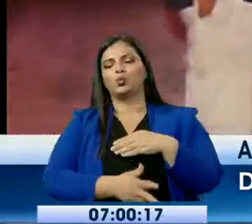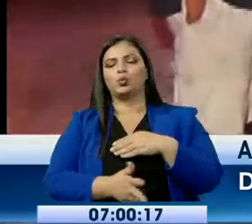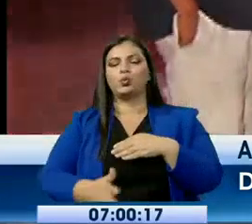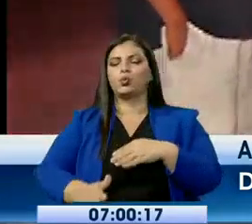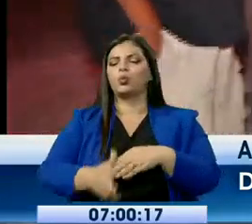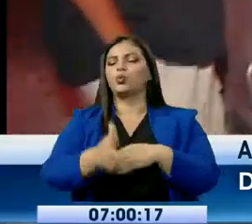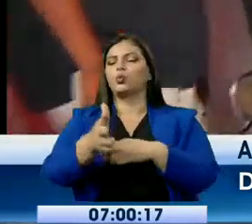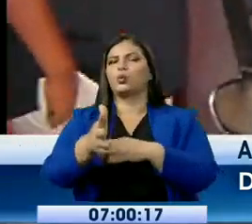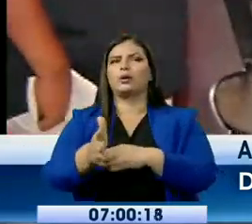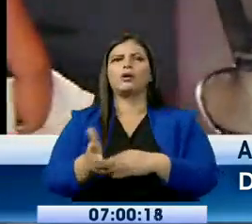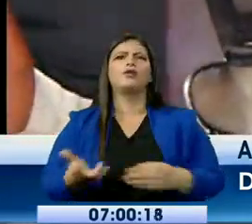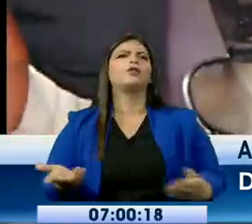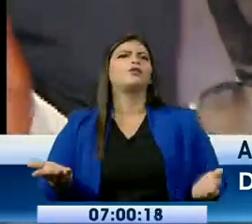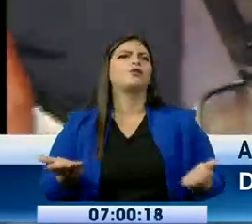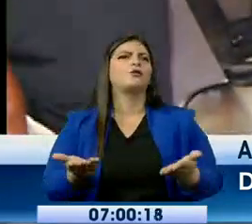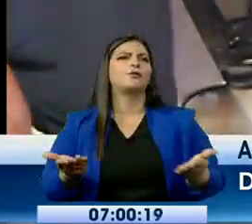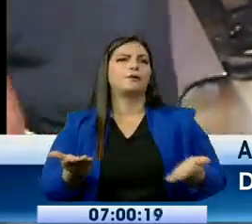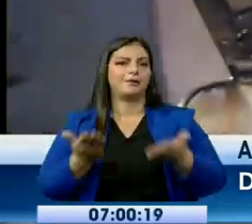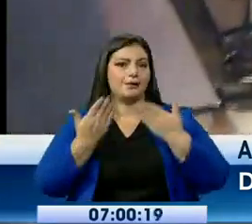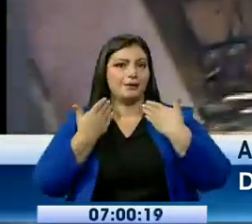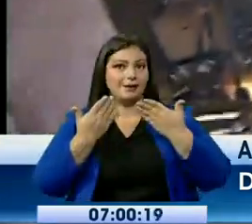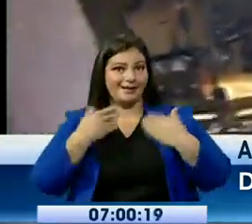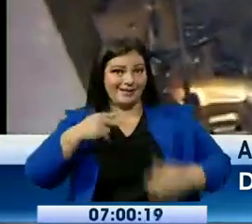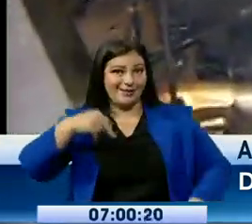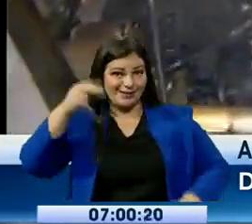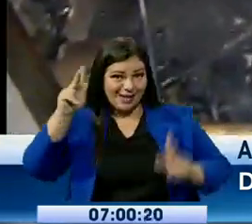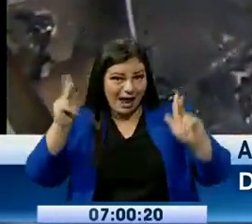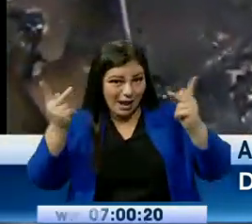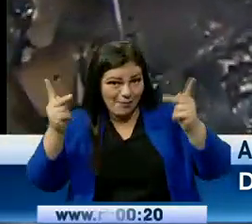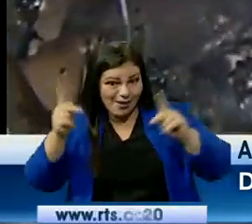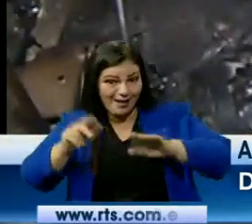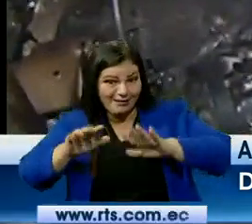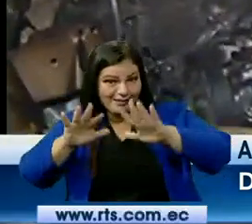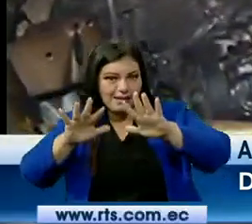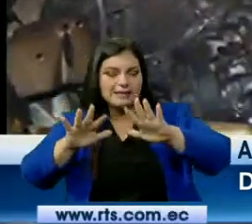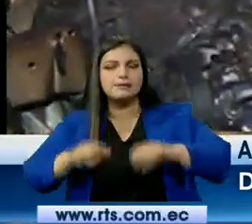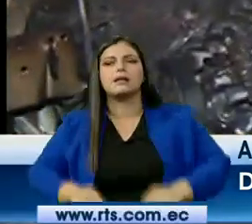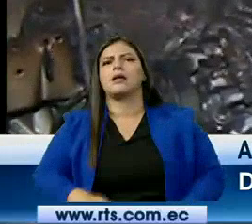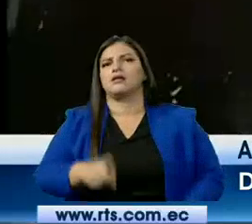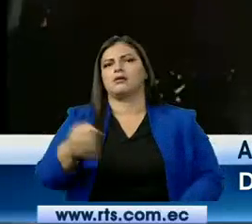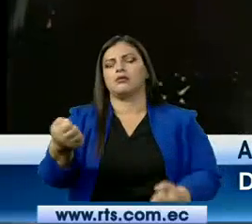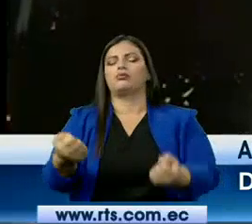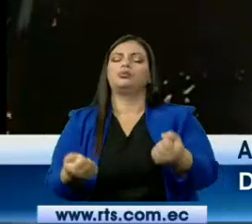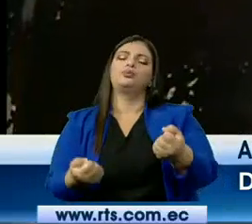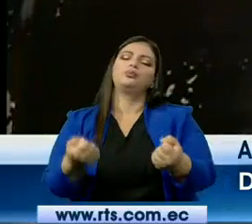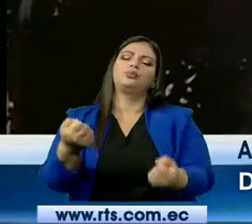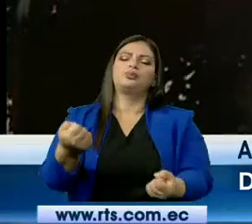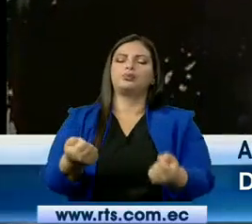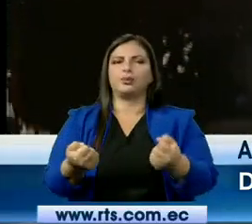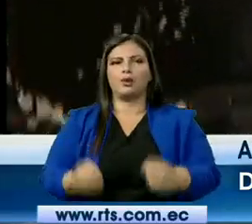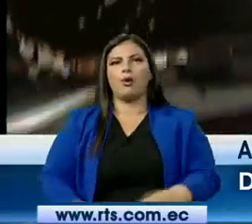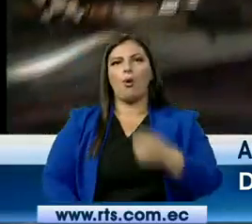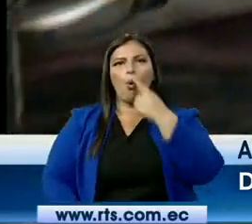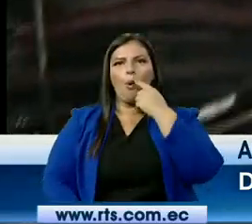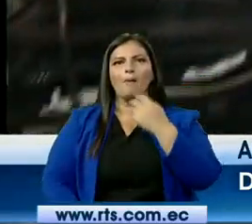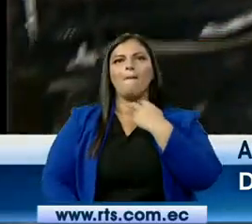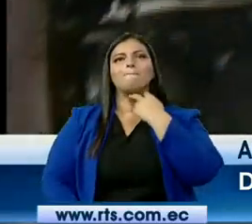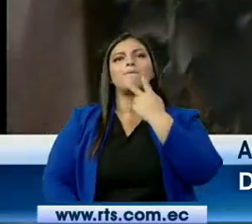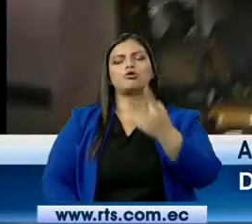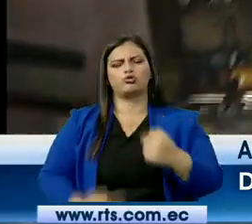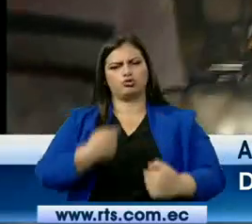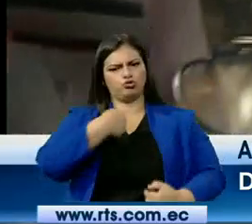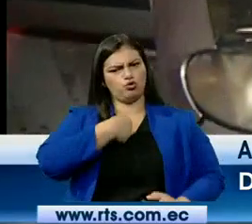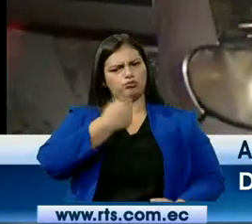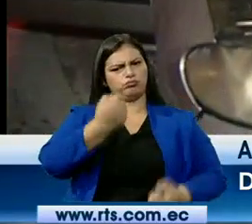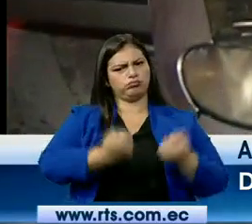la 11ª etapa de la Alborada, en el norte de Guayaquil. Veníamos con mi esposa, venía manejando, llegamos aquí, que